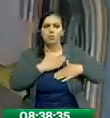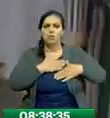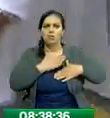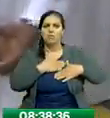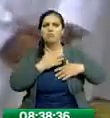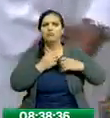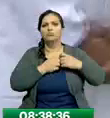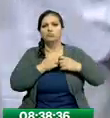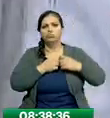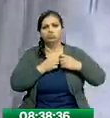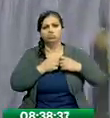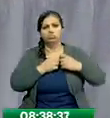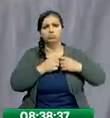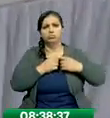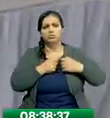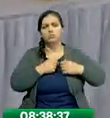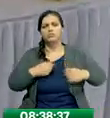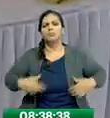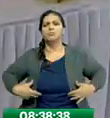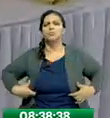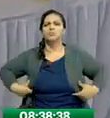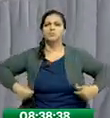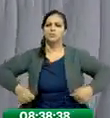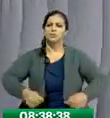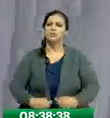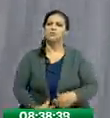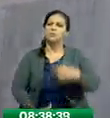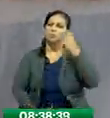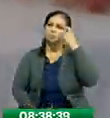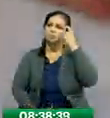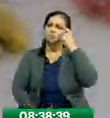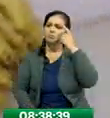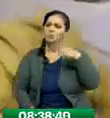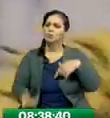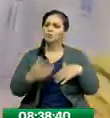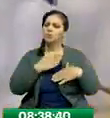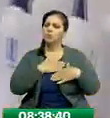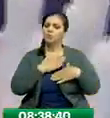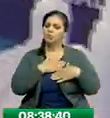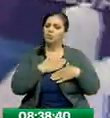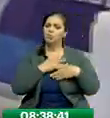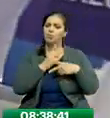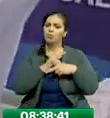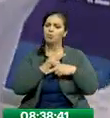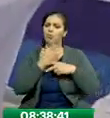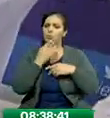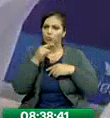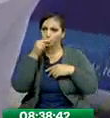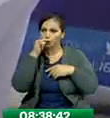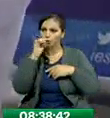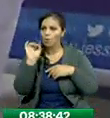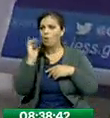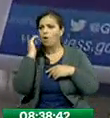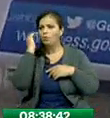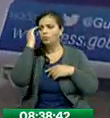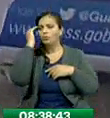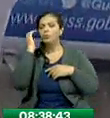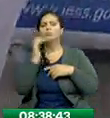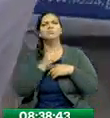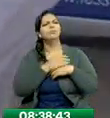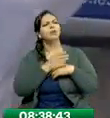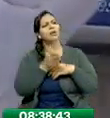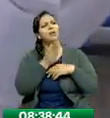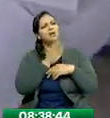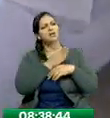doctor cuál es la edad precisa para empezar a cuidar este órgano importante de nuestros cuerpos bueno realmente tenemos que cuidarlo desde muy temprana edad